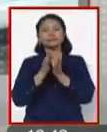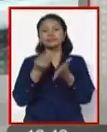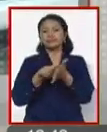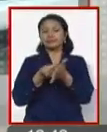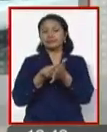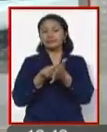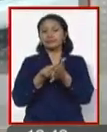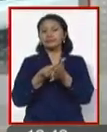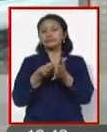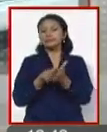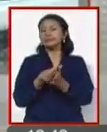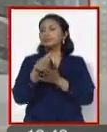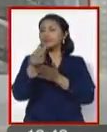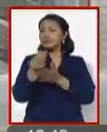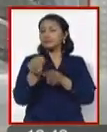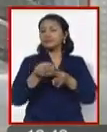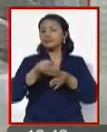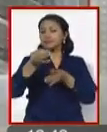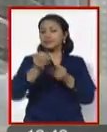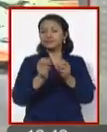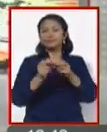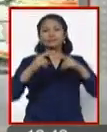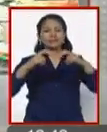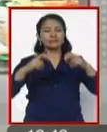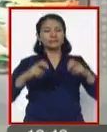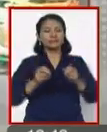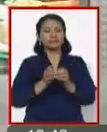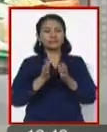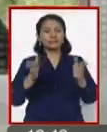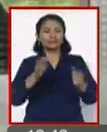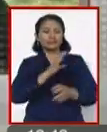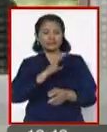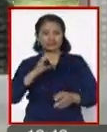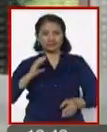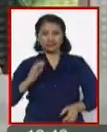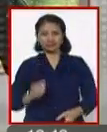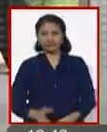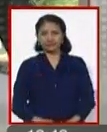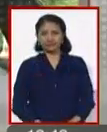del dinero invertido y que se amplíe la investigación a los concejales.